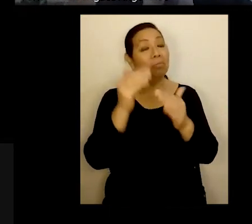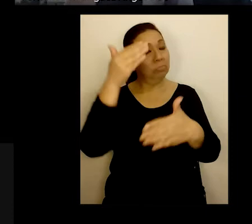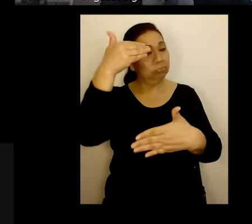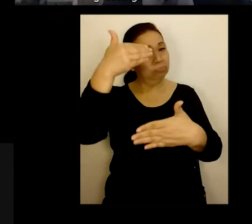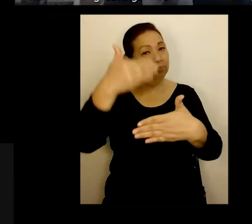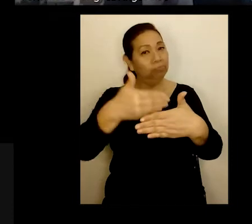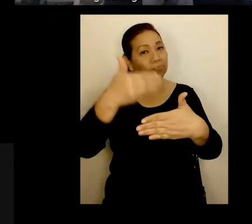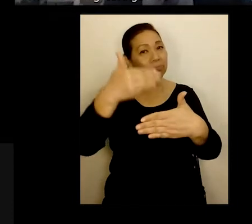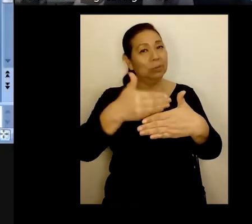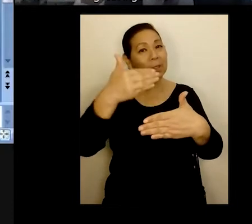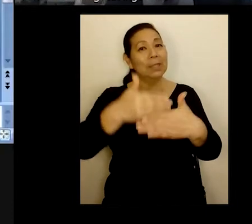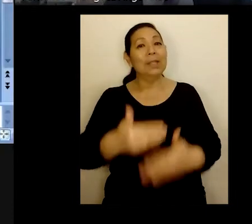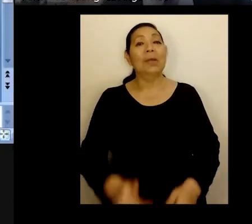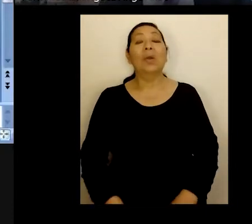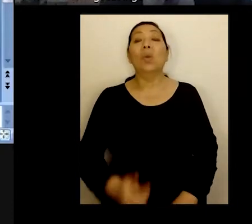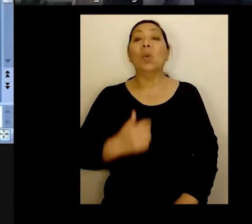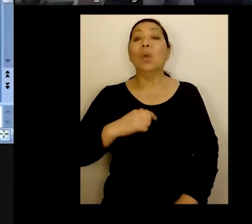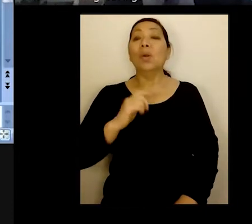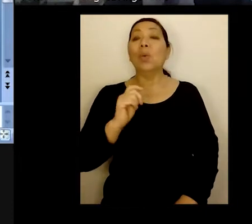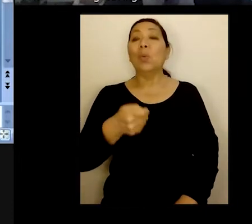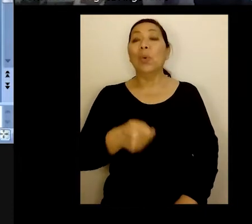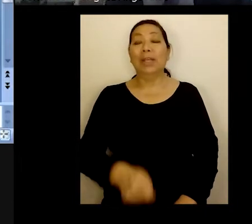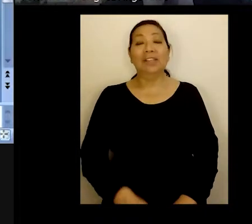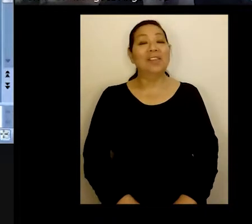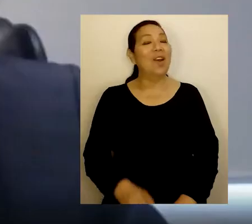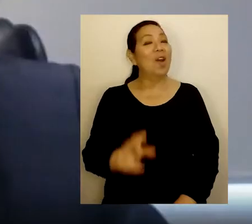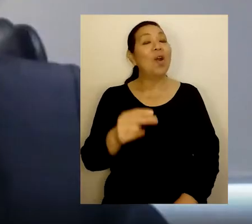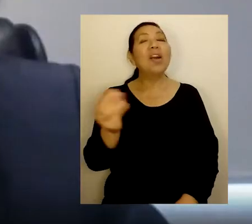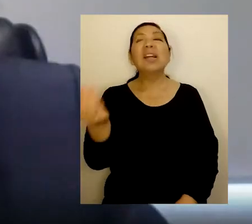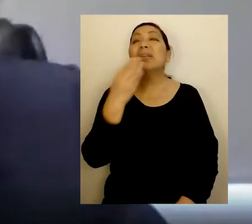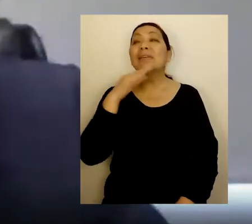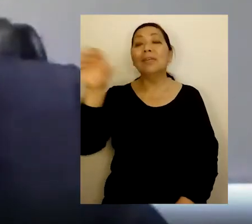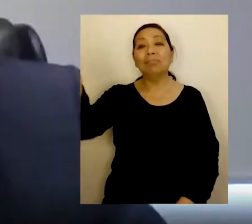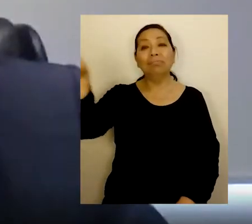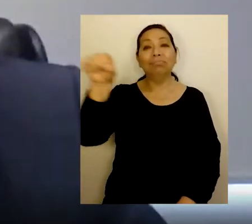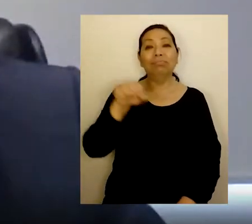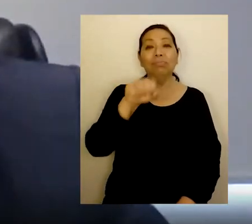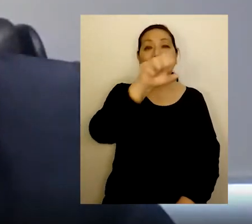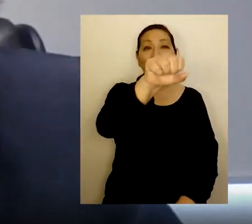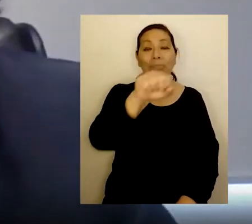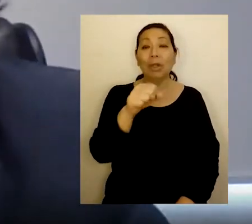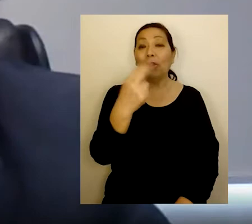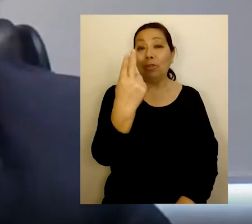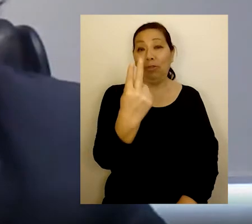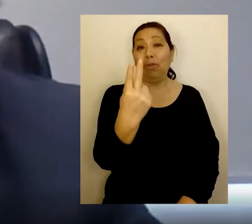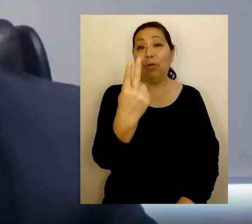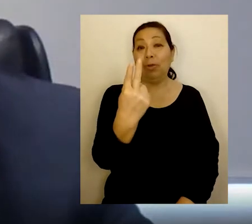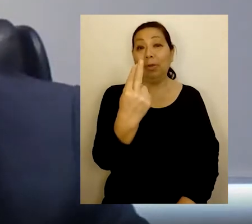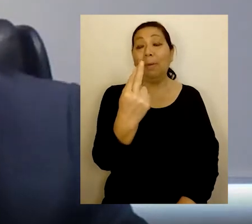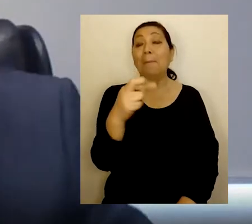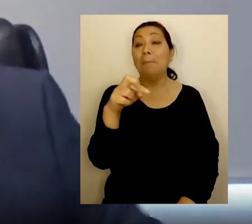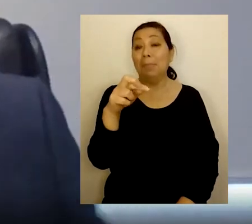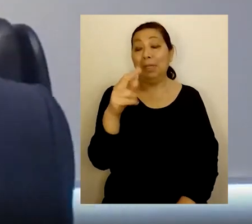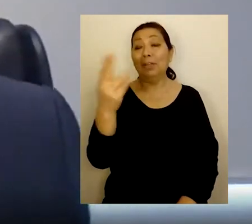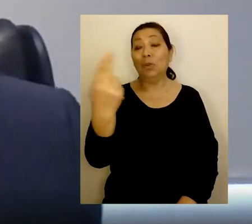imparcialidad, que el juez nombre dos peritos judiciales de la REPEJA.